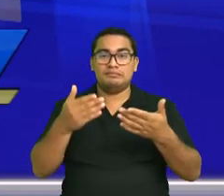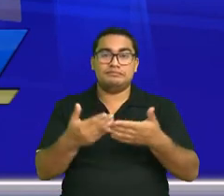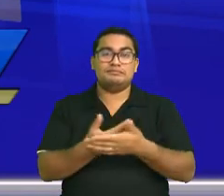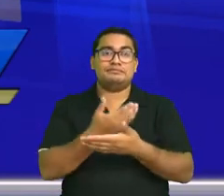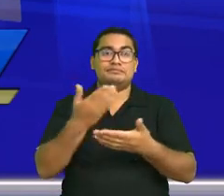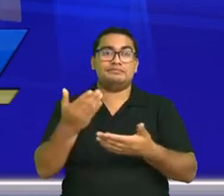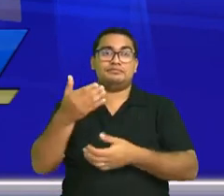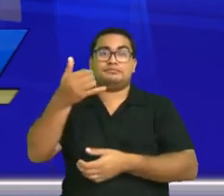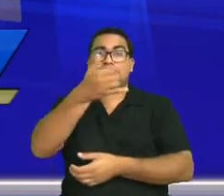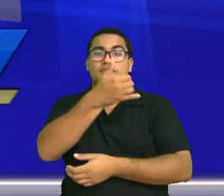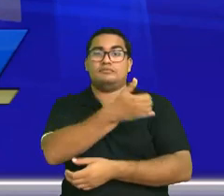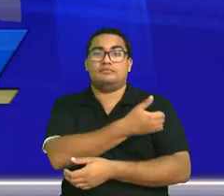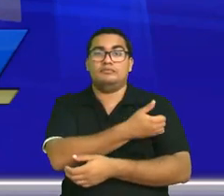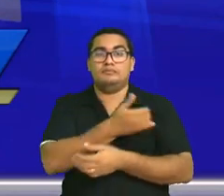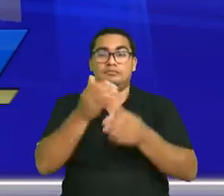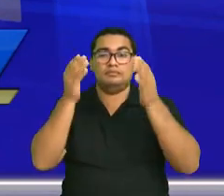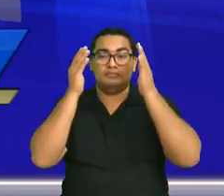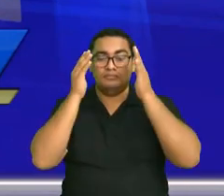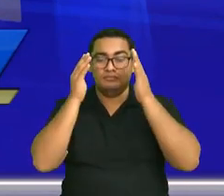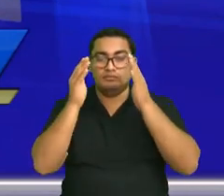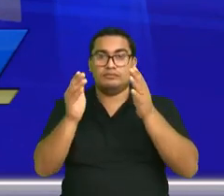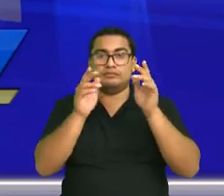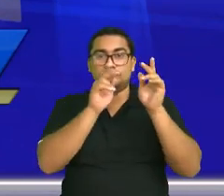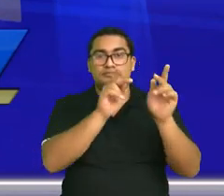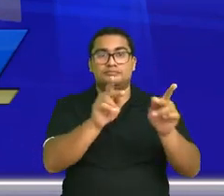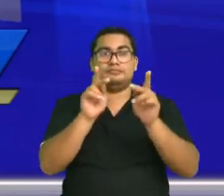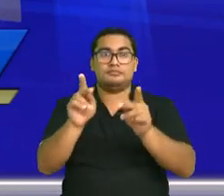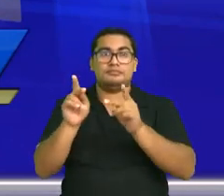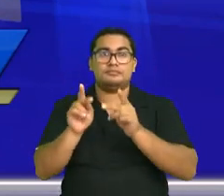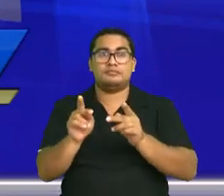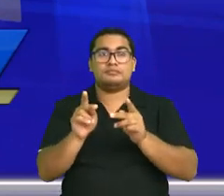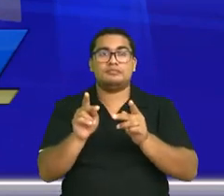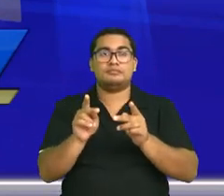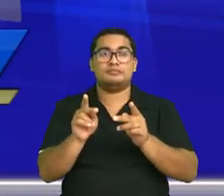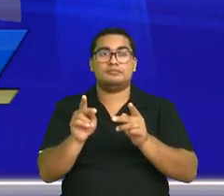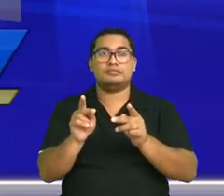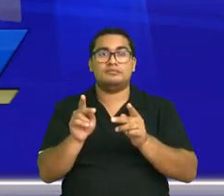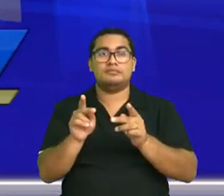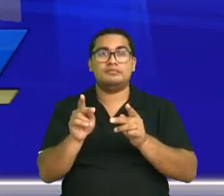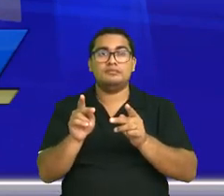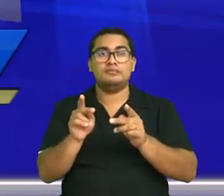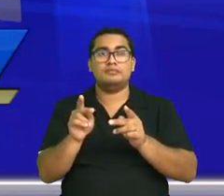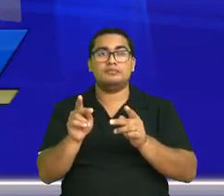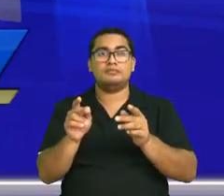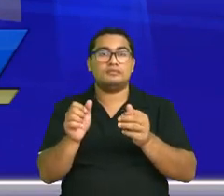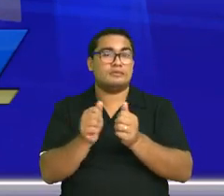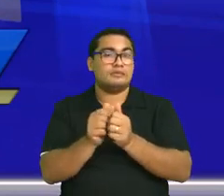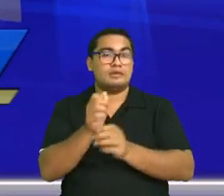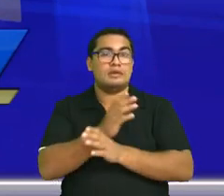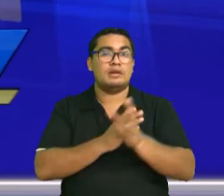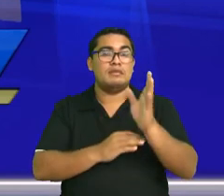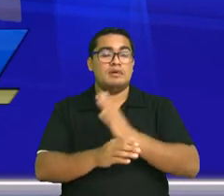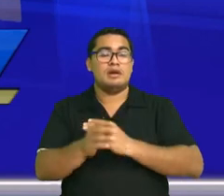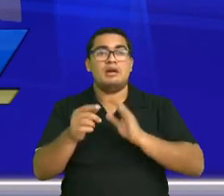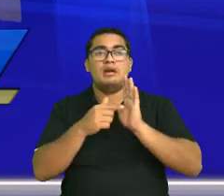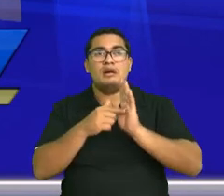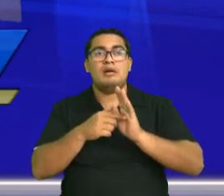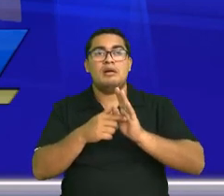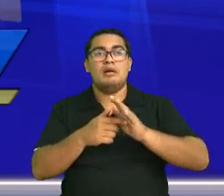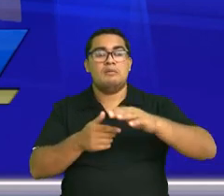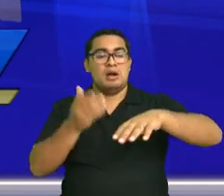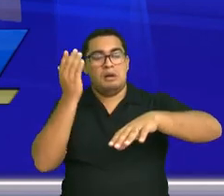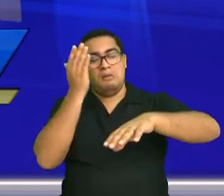va a contemplar líneas de atención para personas que no necesariamente perdieron un miembro, una extremidad, sino también que